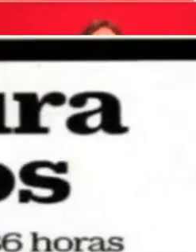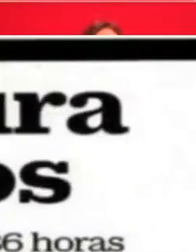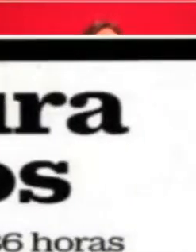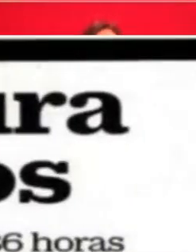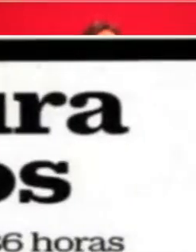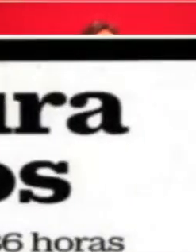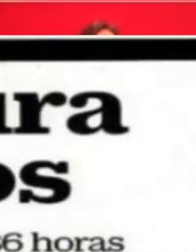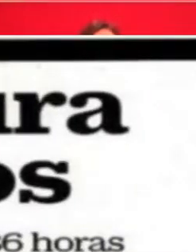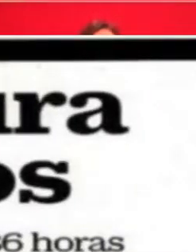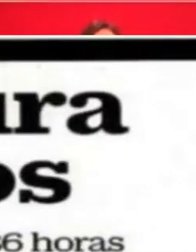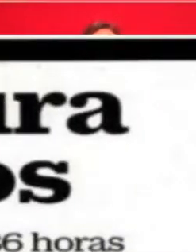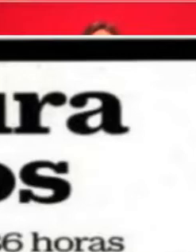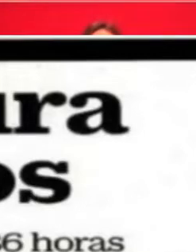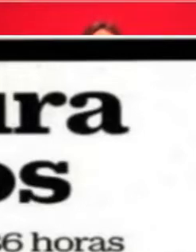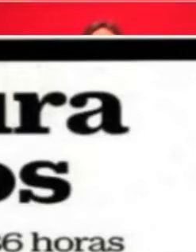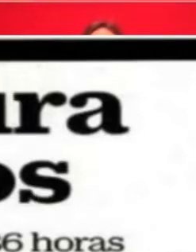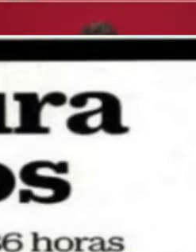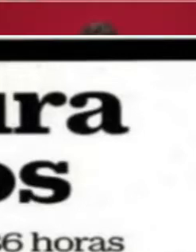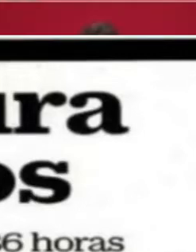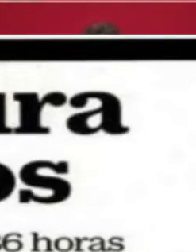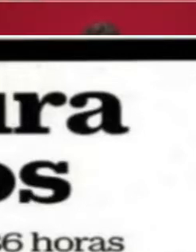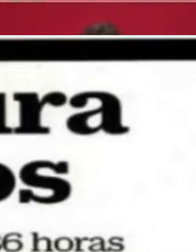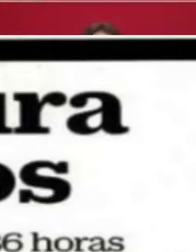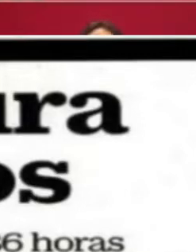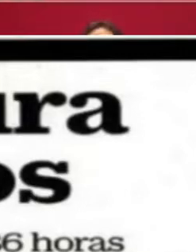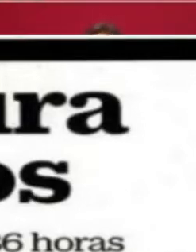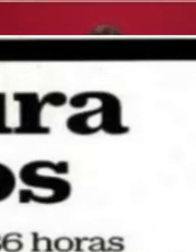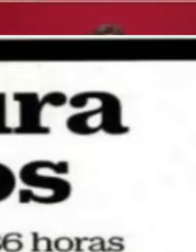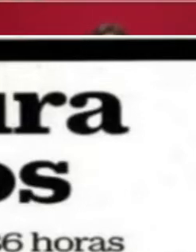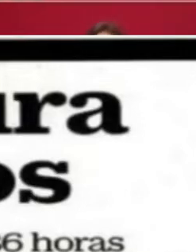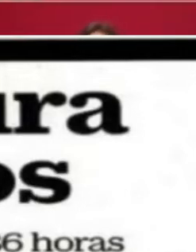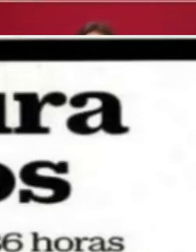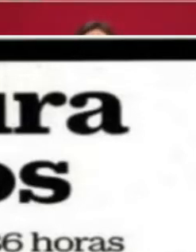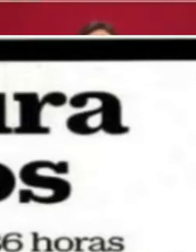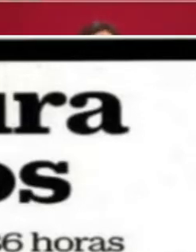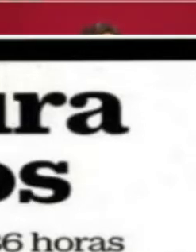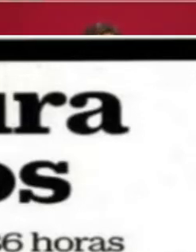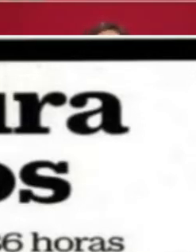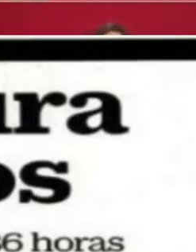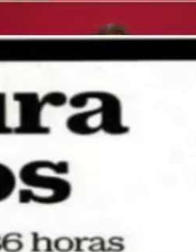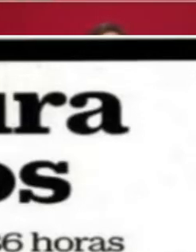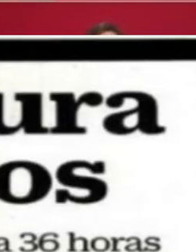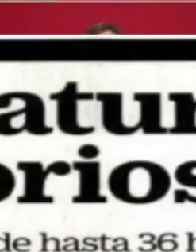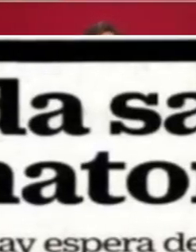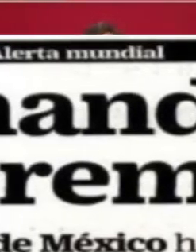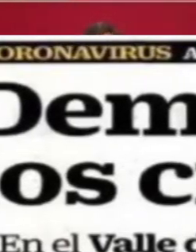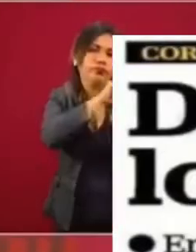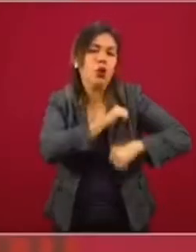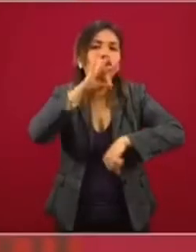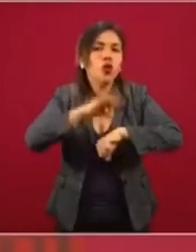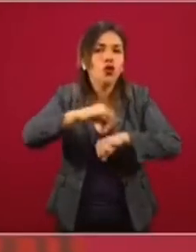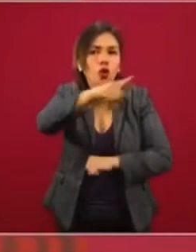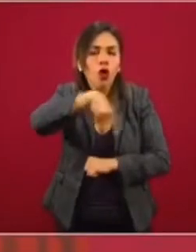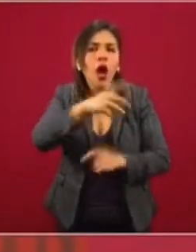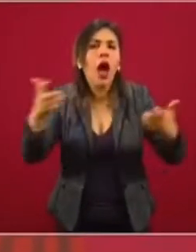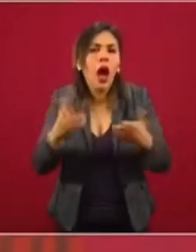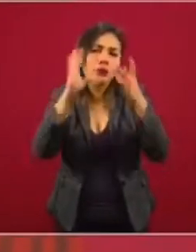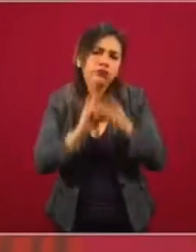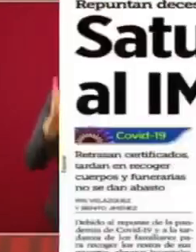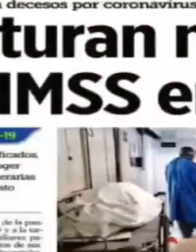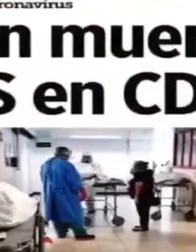aplanó la famosa curva. Mañana, que corresponde a los médicos explicar sobre cómo estamos,